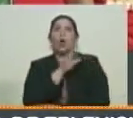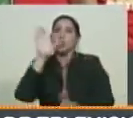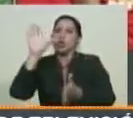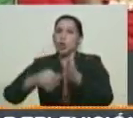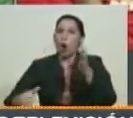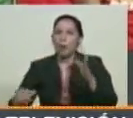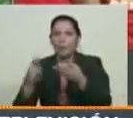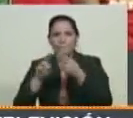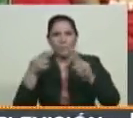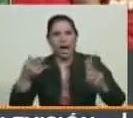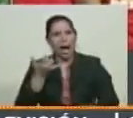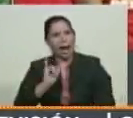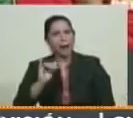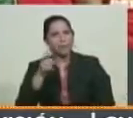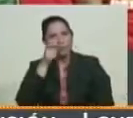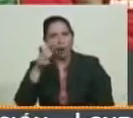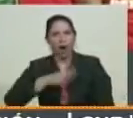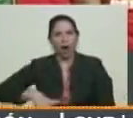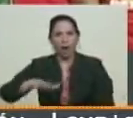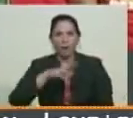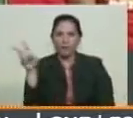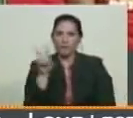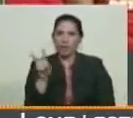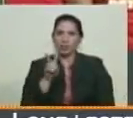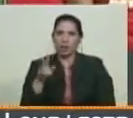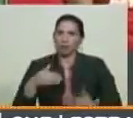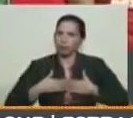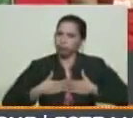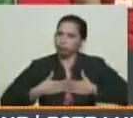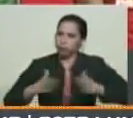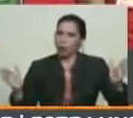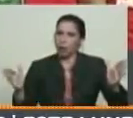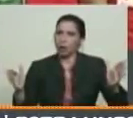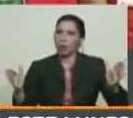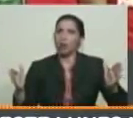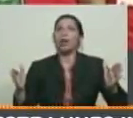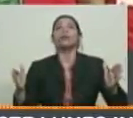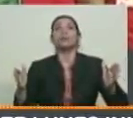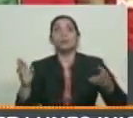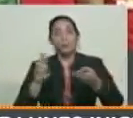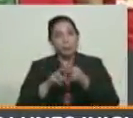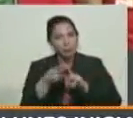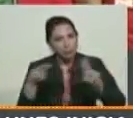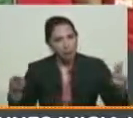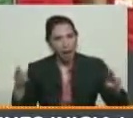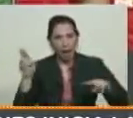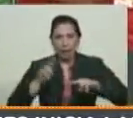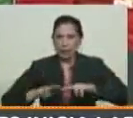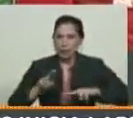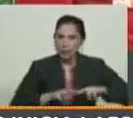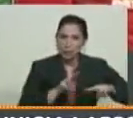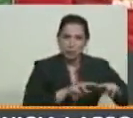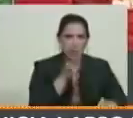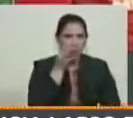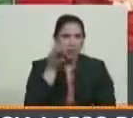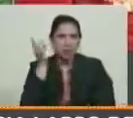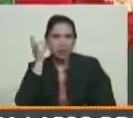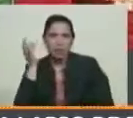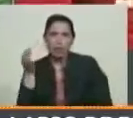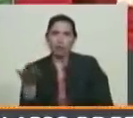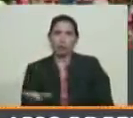tiene el pueblo venezolano, la garantía de que tendrá paz para sus niños, para sus niñas, para sus